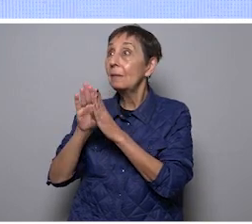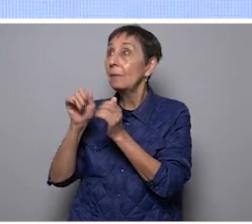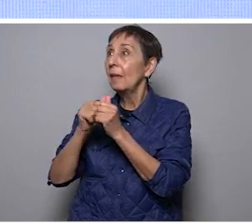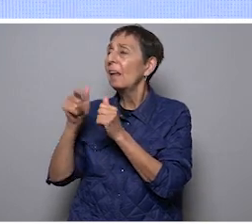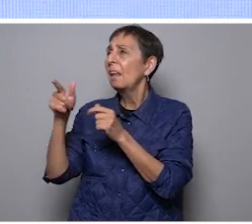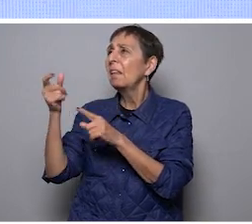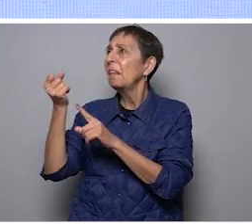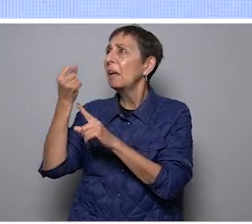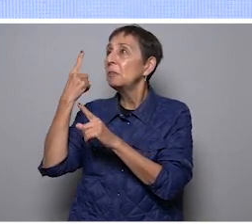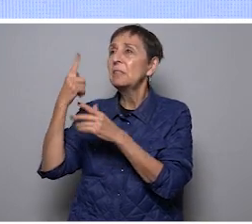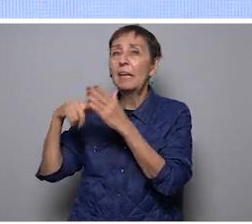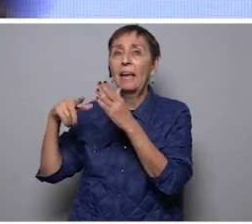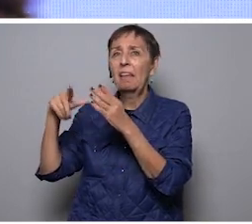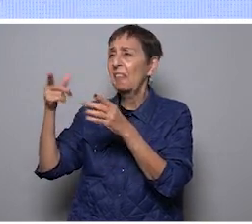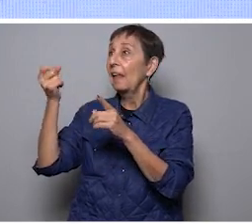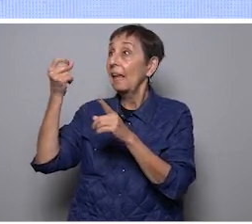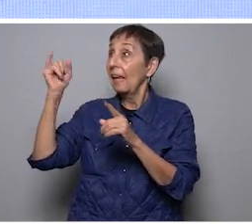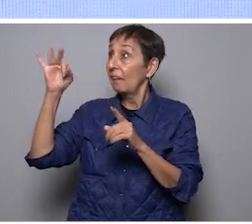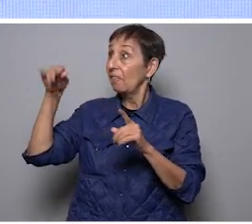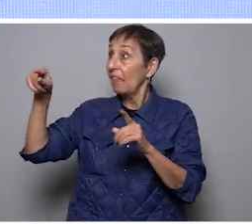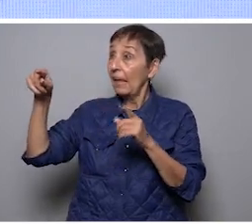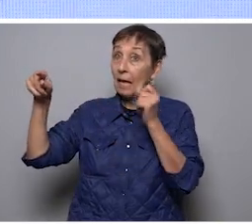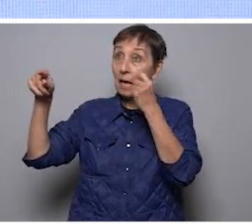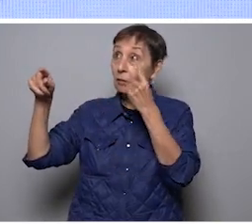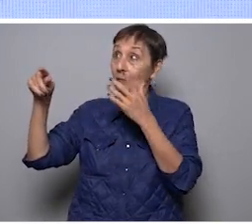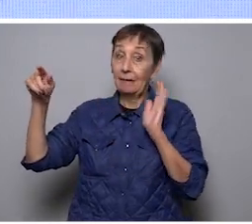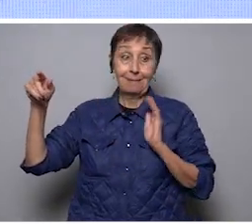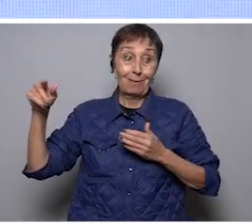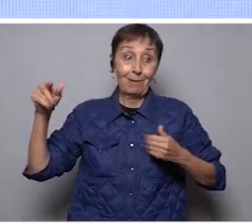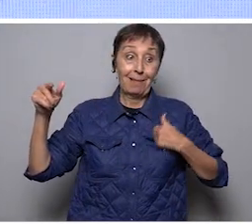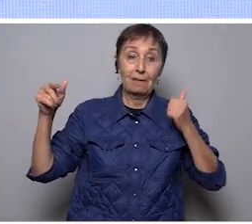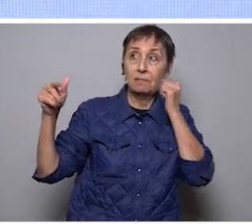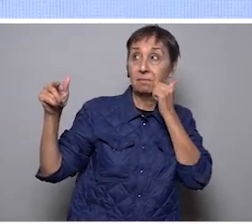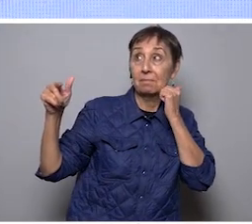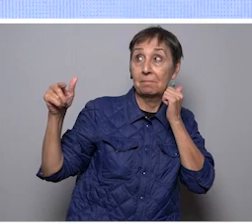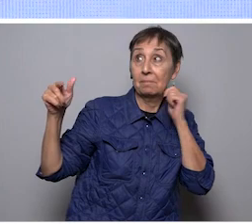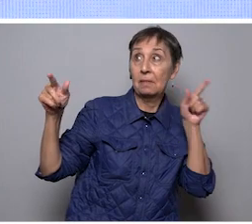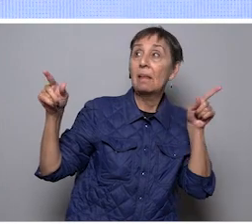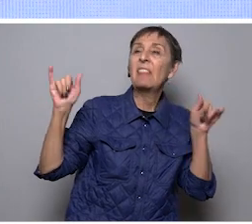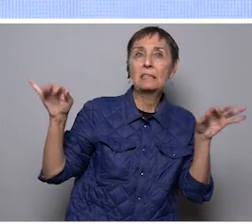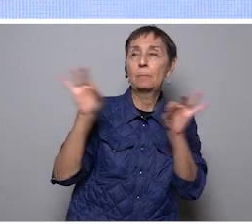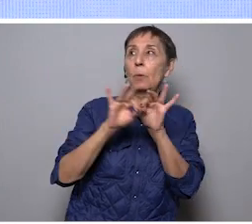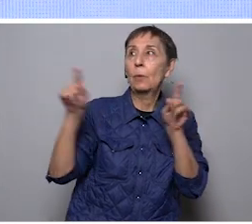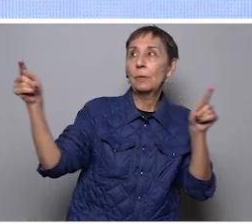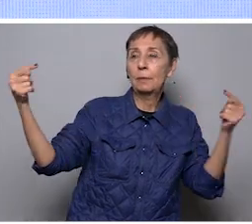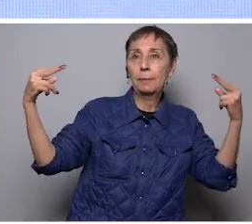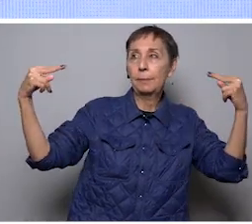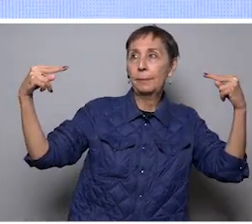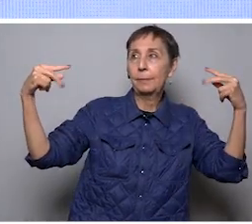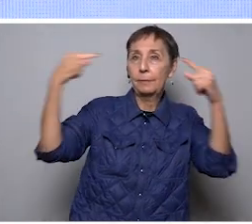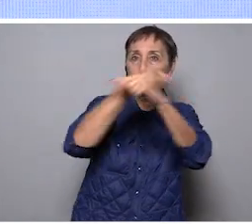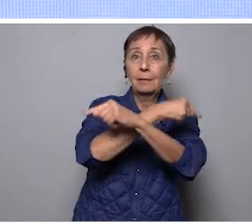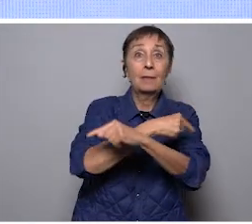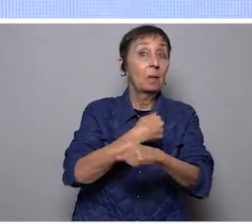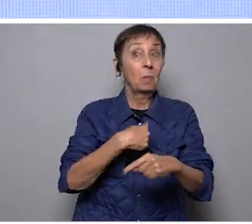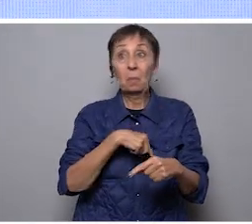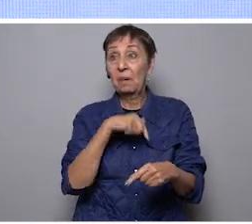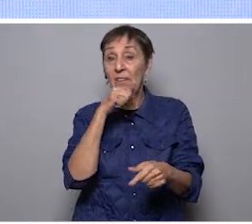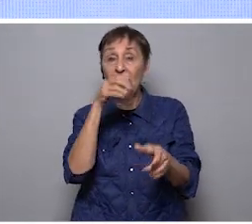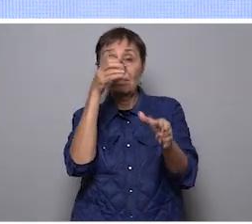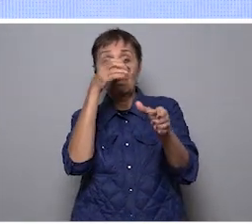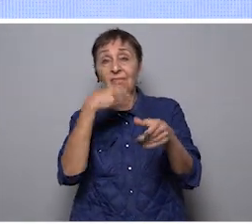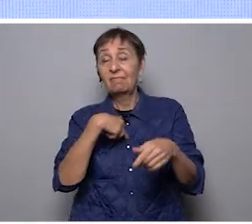foros son importantes porque qué estamos haciendo nosotros aquí eh que no somos expertos en código estamos